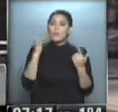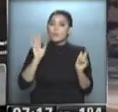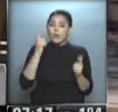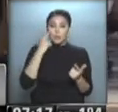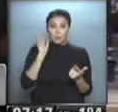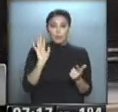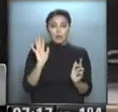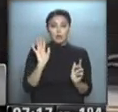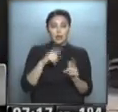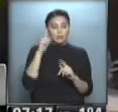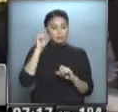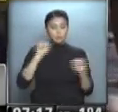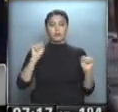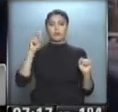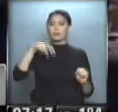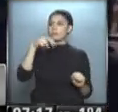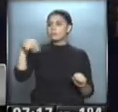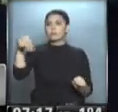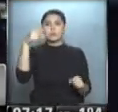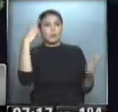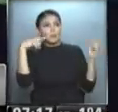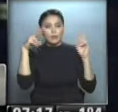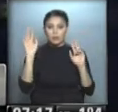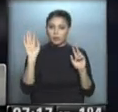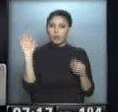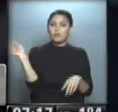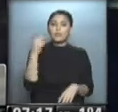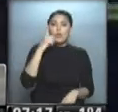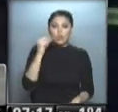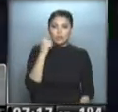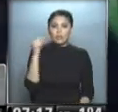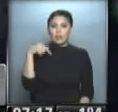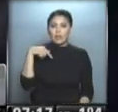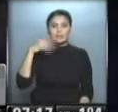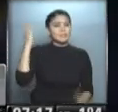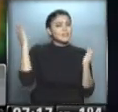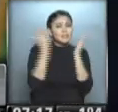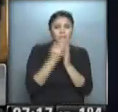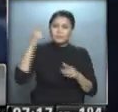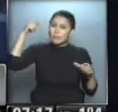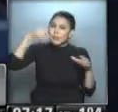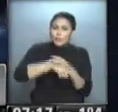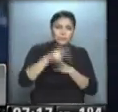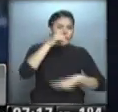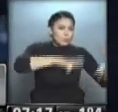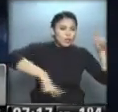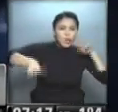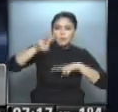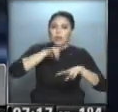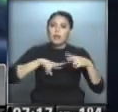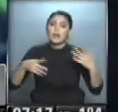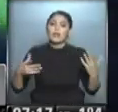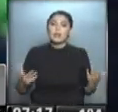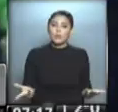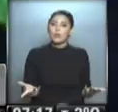con vida, choqueado y deambulando. En todos estos días se realizó una intensa búsqueda de Santiago. Sin